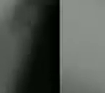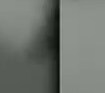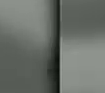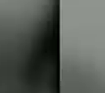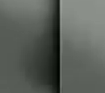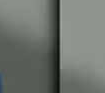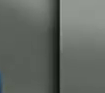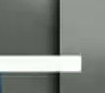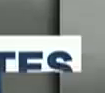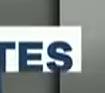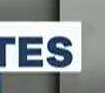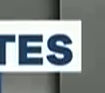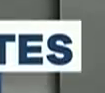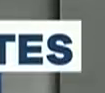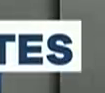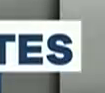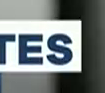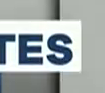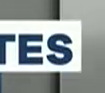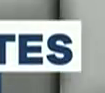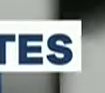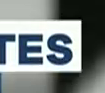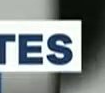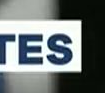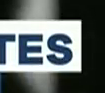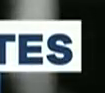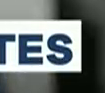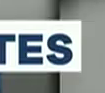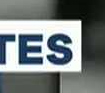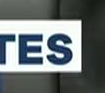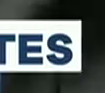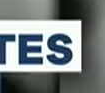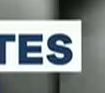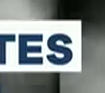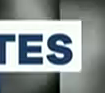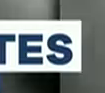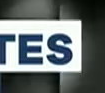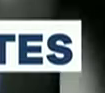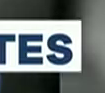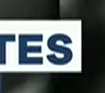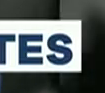Nuevo video de otra gresca entre alumnas en plena vía pública.